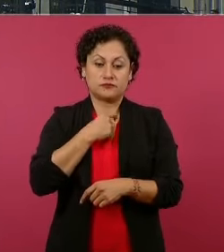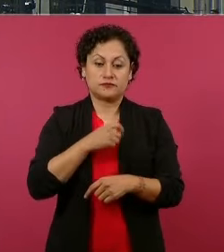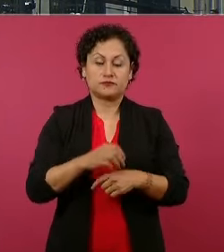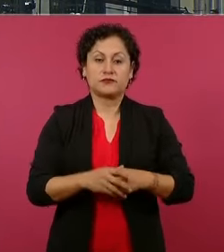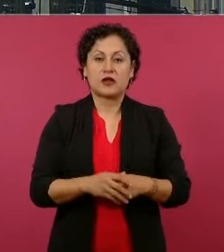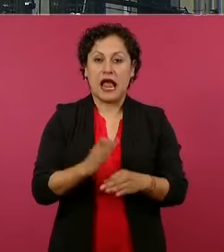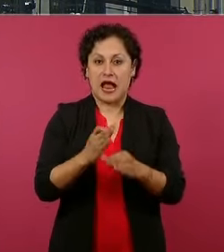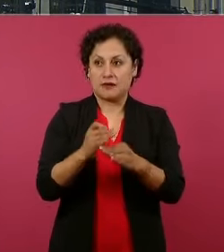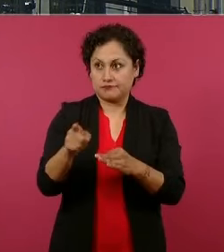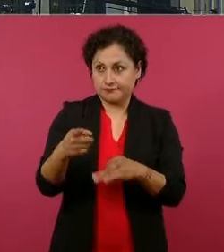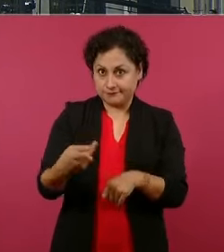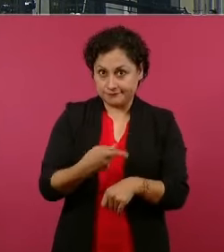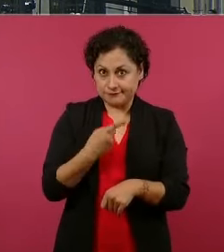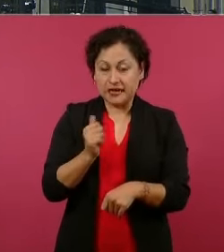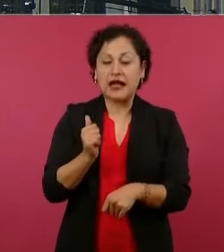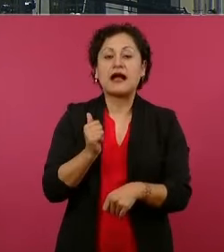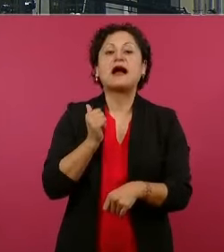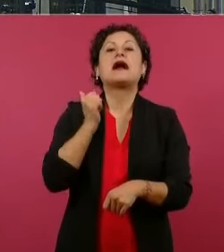cosas